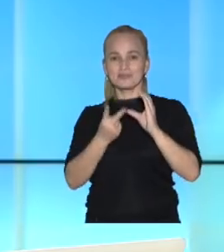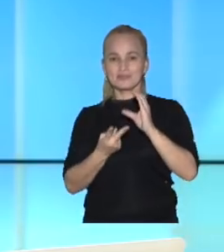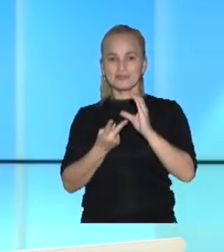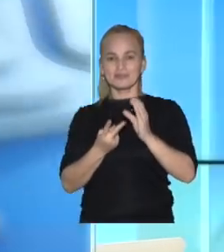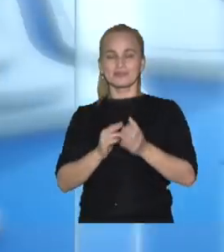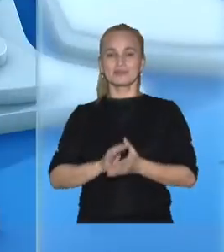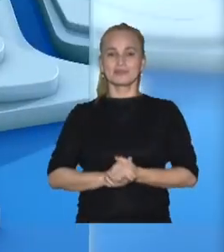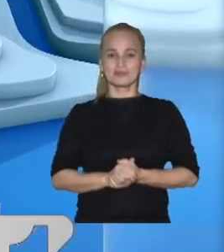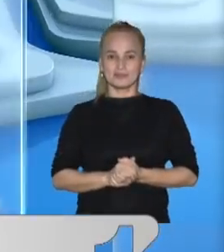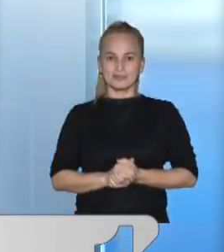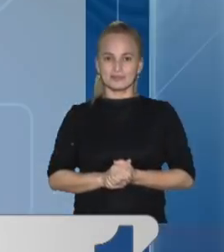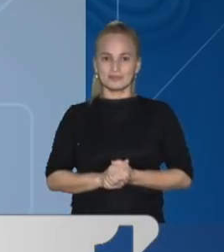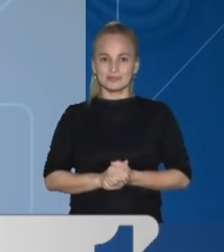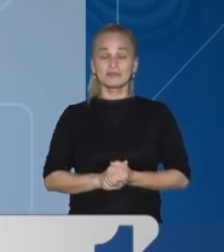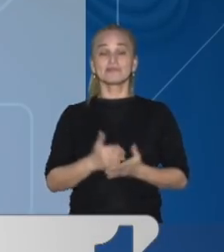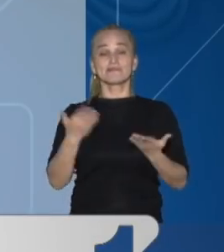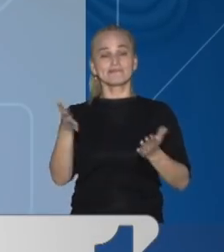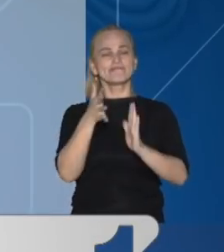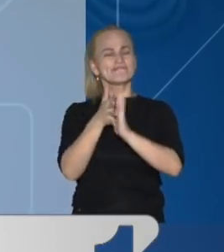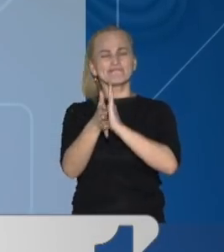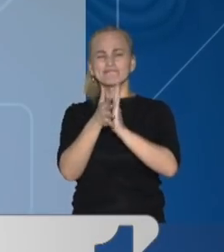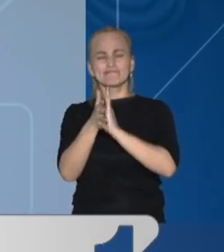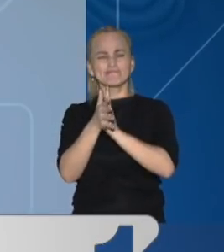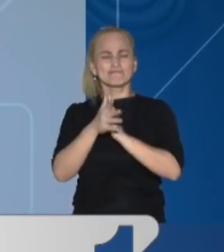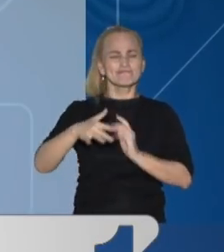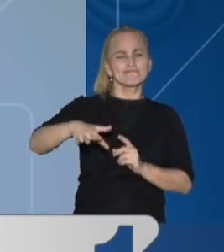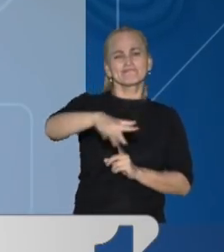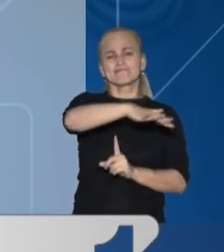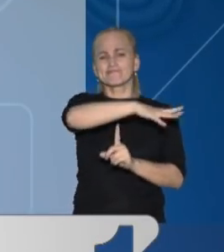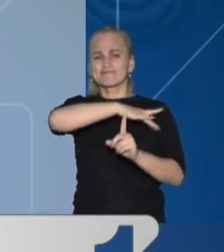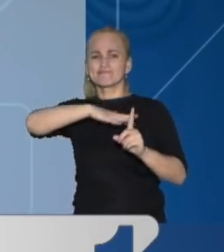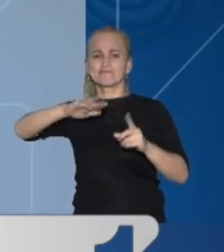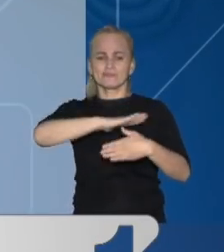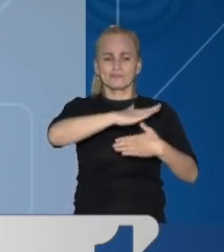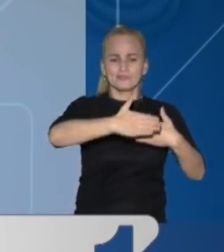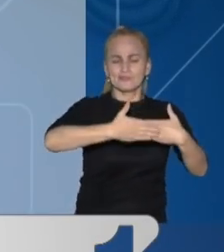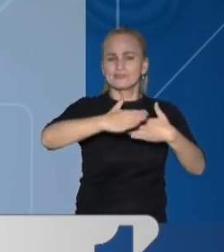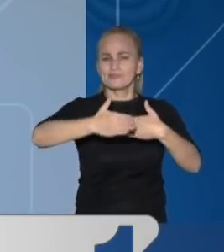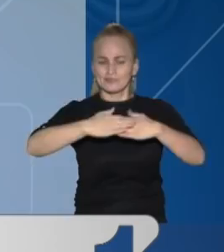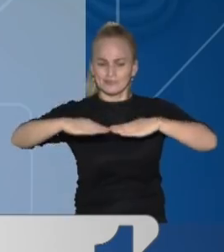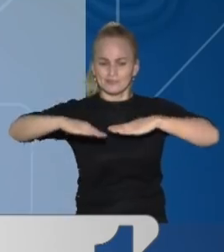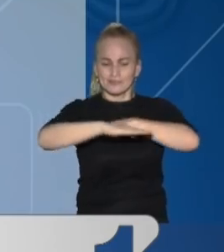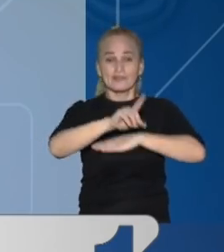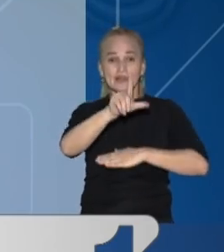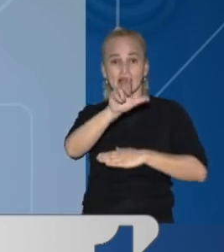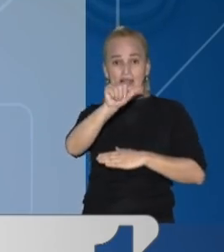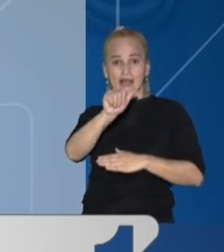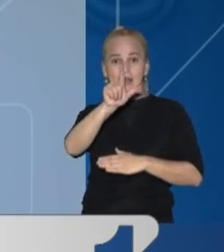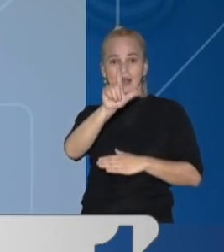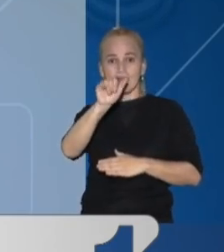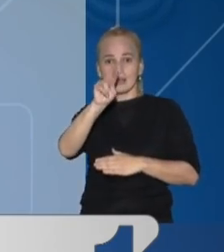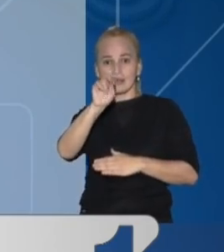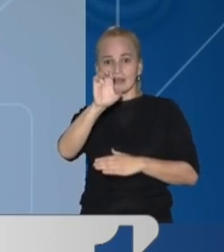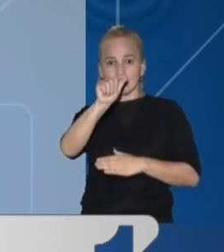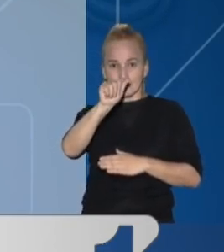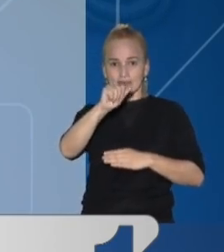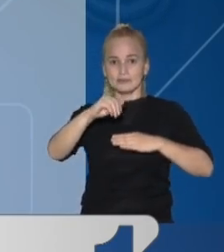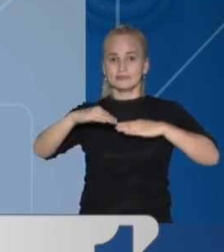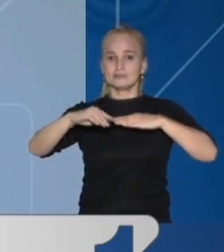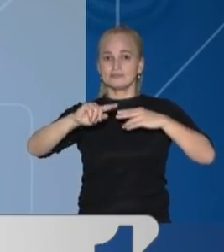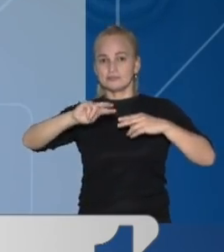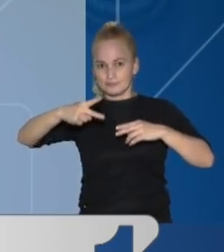CMI. Les contamos cuál es el panorama de los bloqueos en la vía a la línea y la Panamericana. Volvemos. Ahora aquí en San